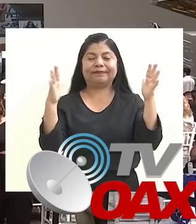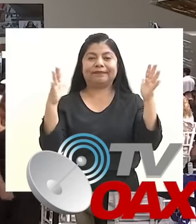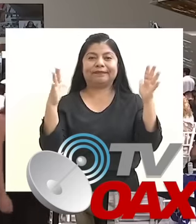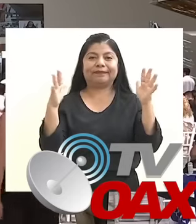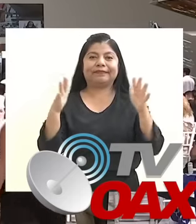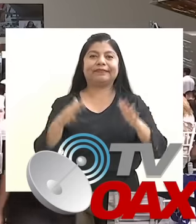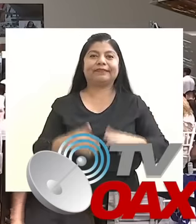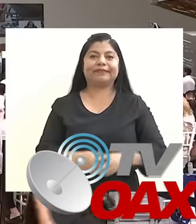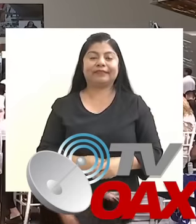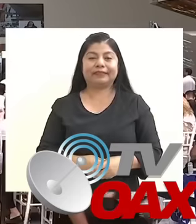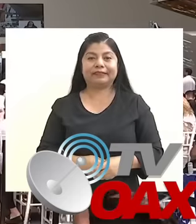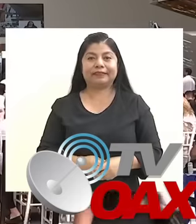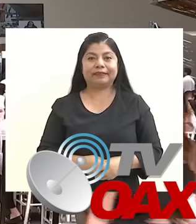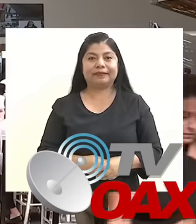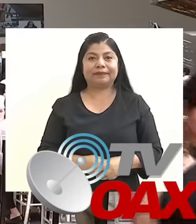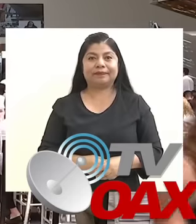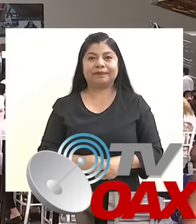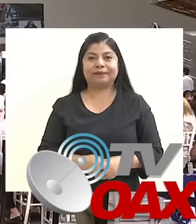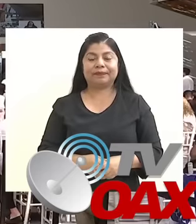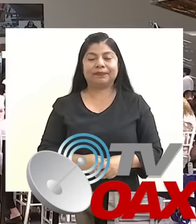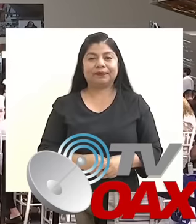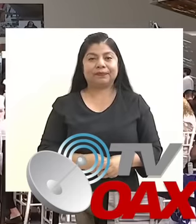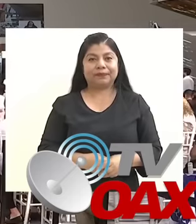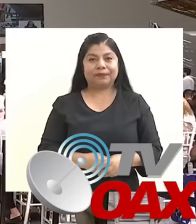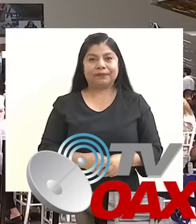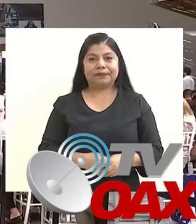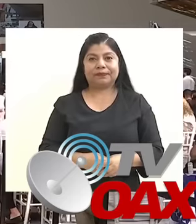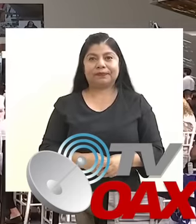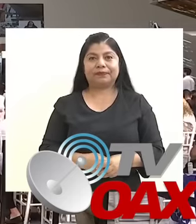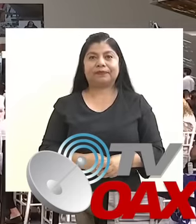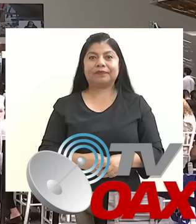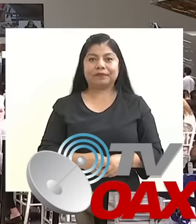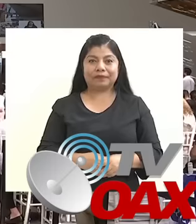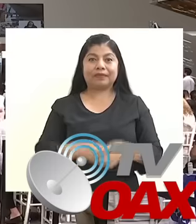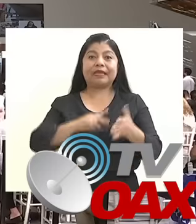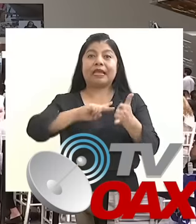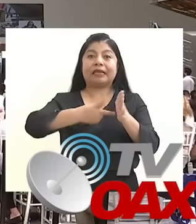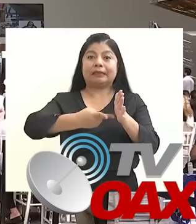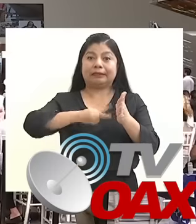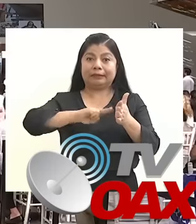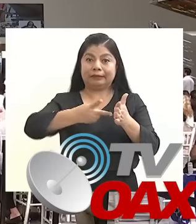Felicidades a los ingenieros militares.